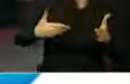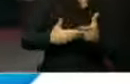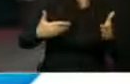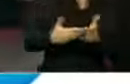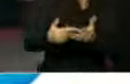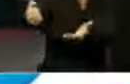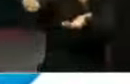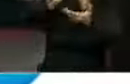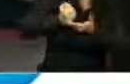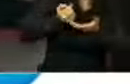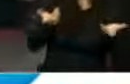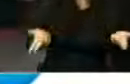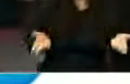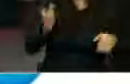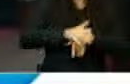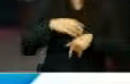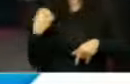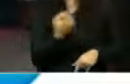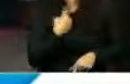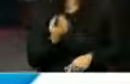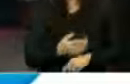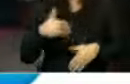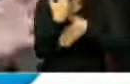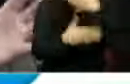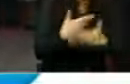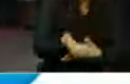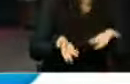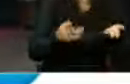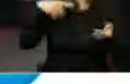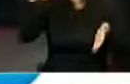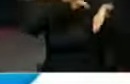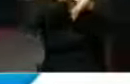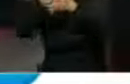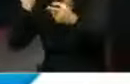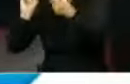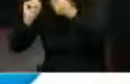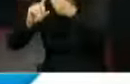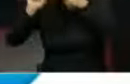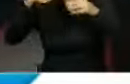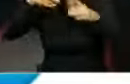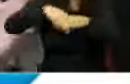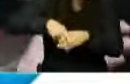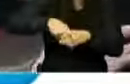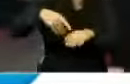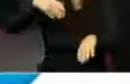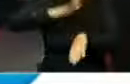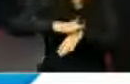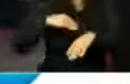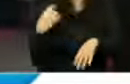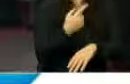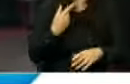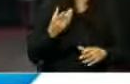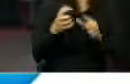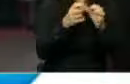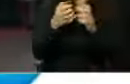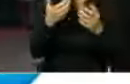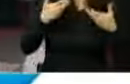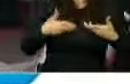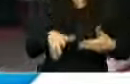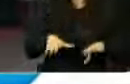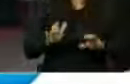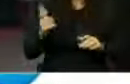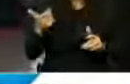acá. Si tenemos que perder nuestros derechos y nuestro salario, todo lo que implica también la comida de los niños todos